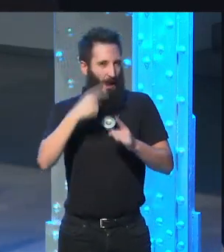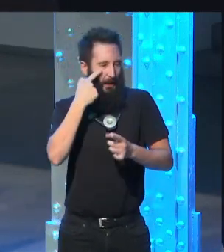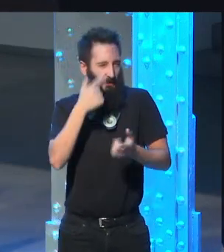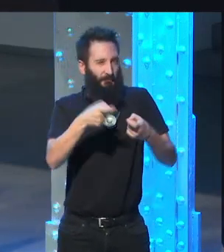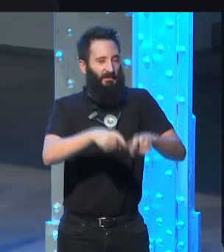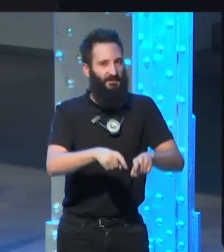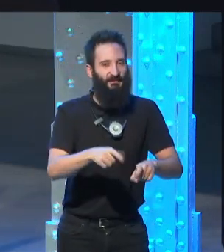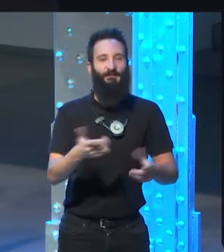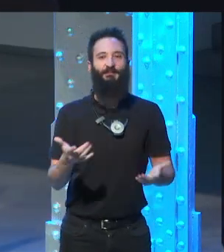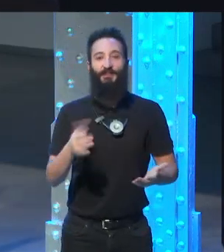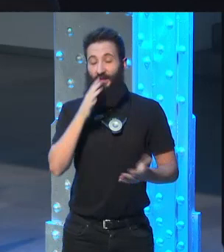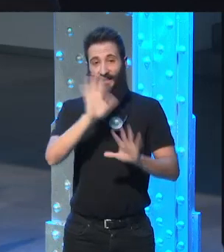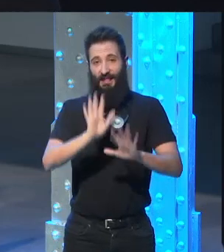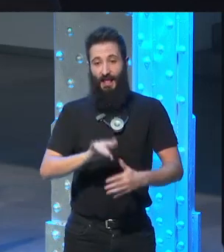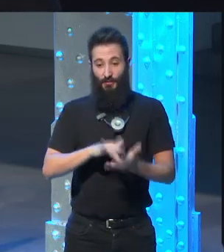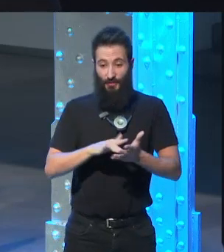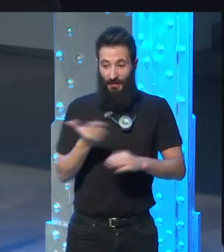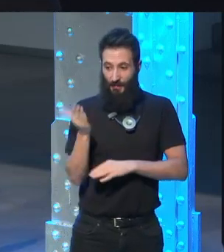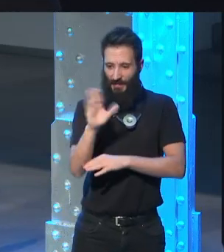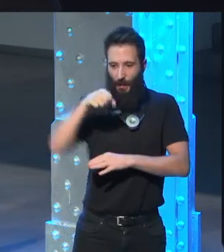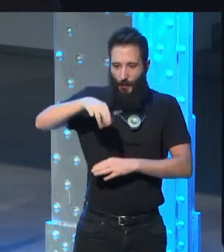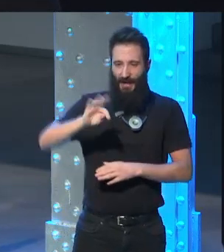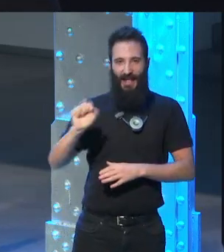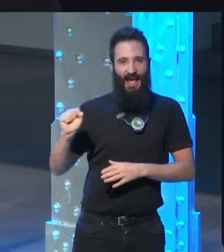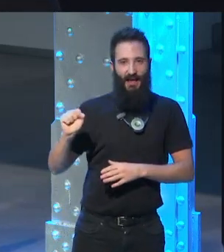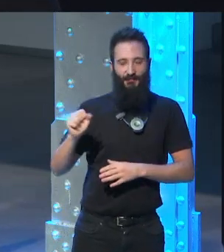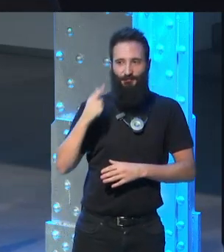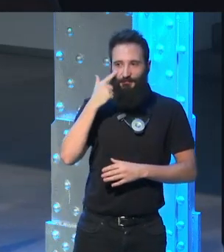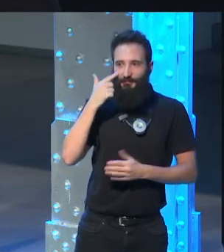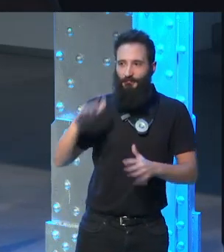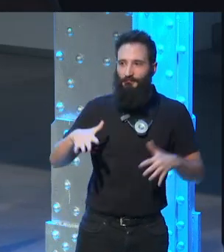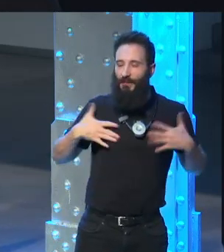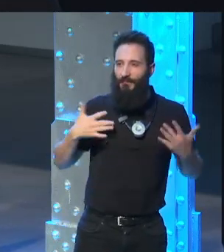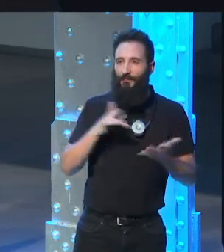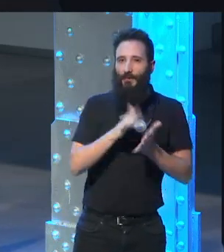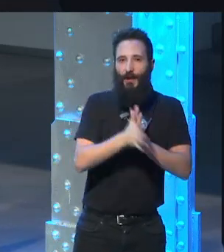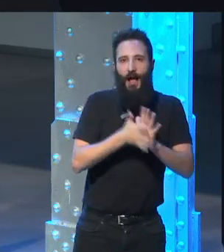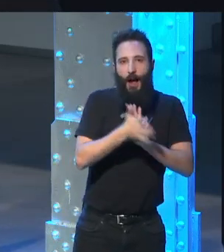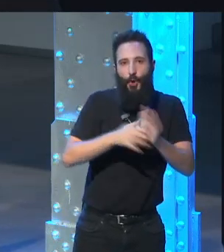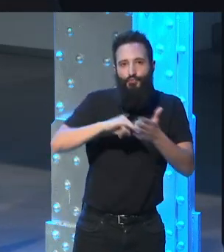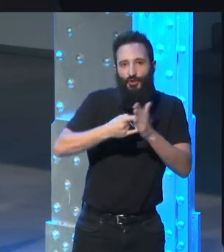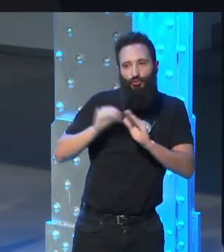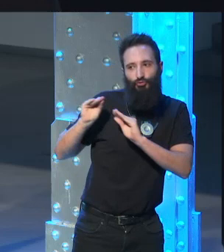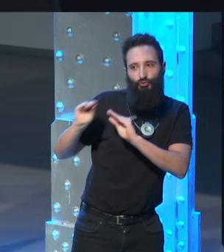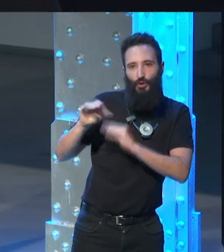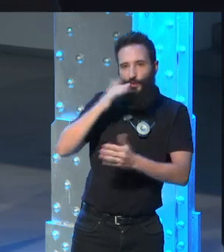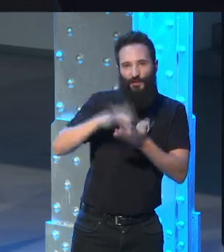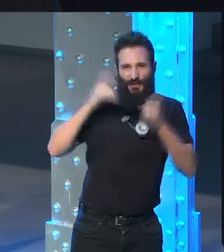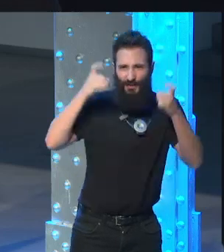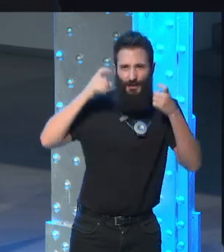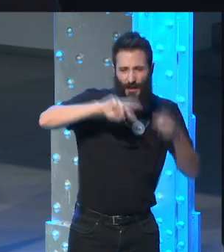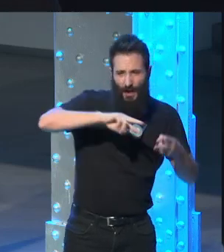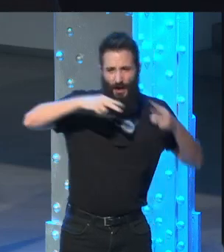música. Pero cuando nos presentamos, Marta de repente habló de uno que había sido su proyecto, que ella estaba